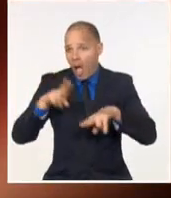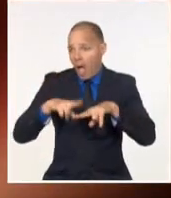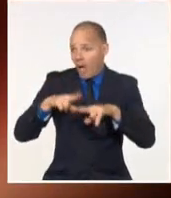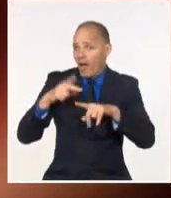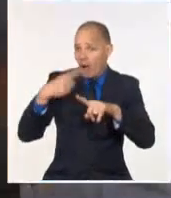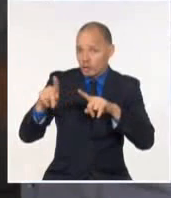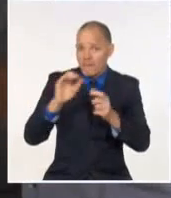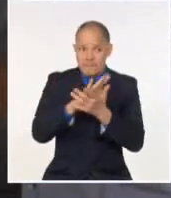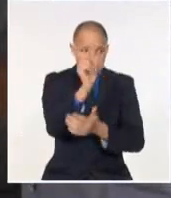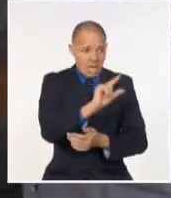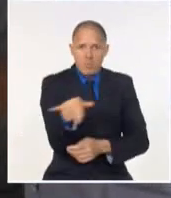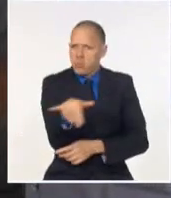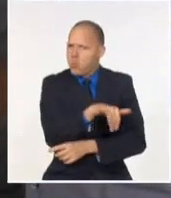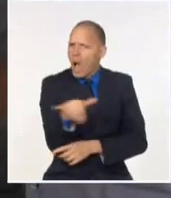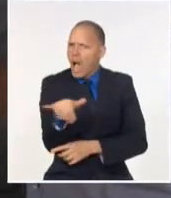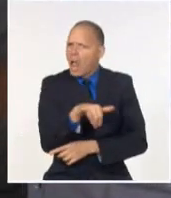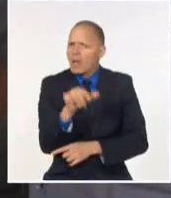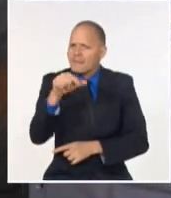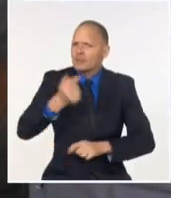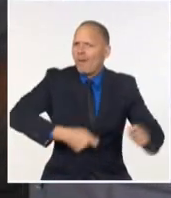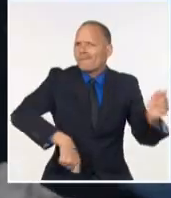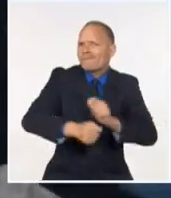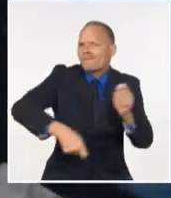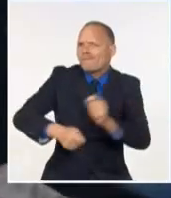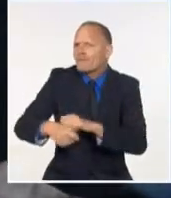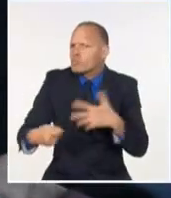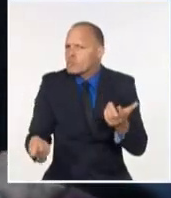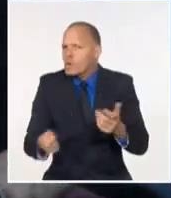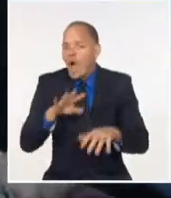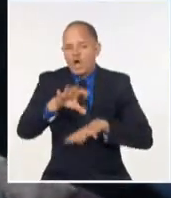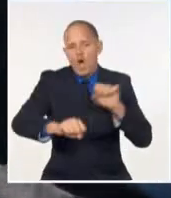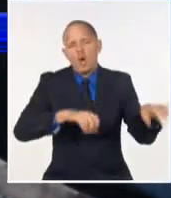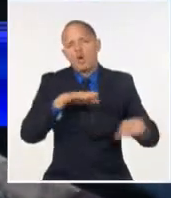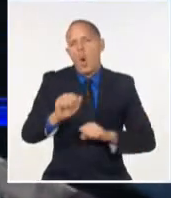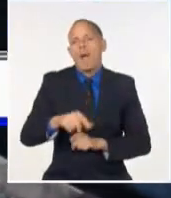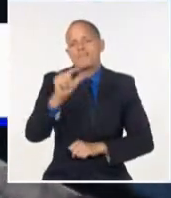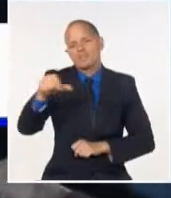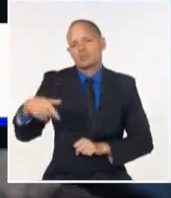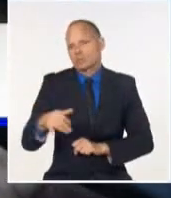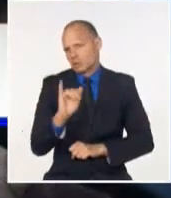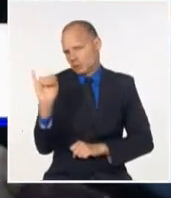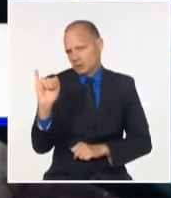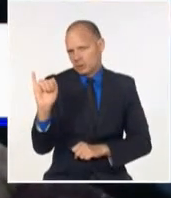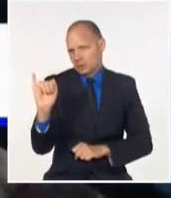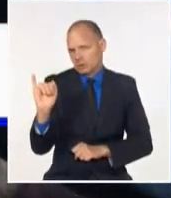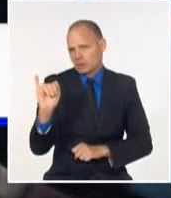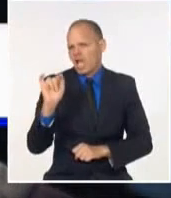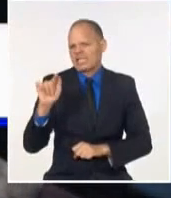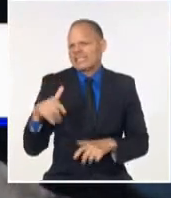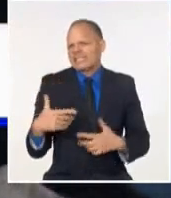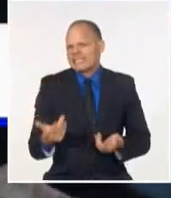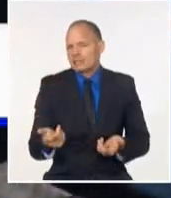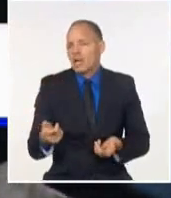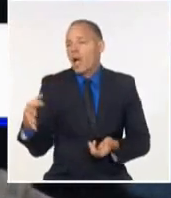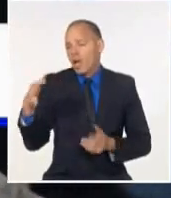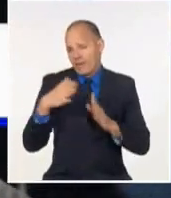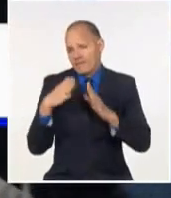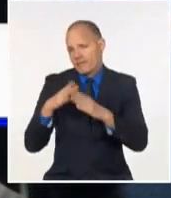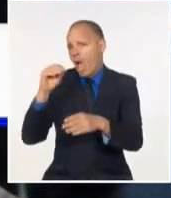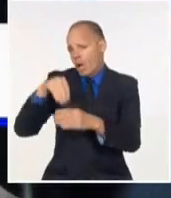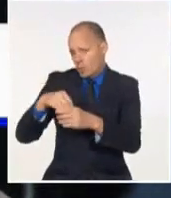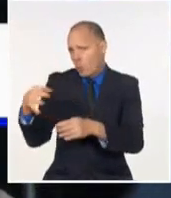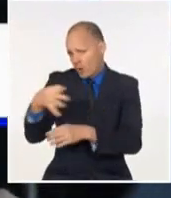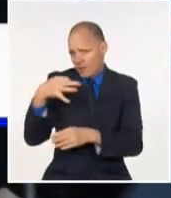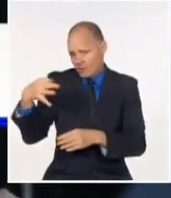Mayabeque. Estábamos hablando de 6 ciudadanos, uno de estos era el transportista, que es el municipio realmente de Guanabacoa, del Consejo Jata